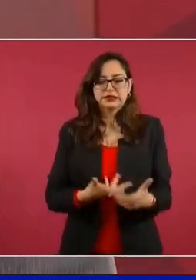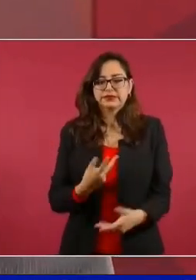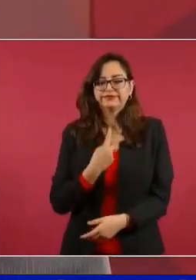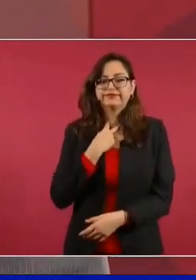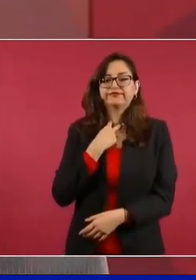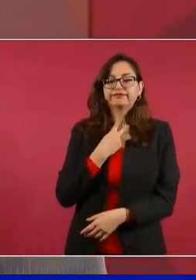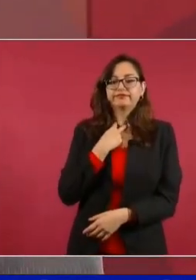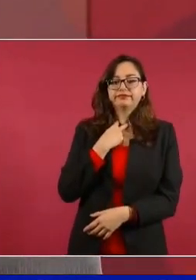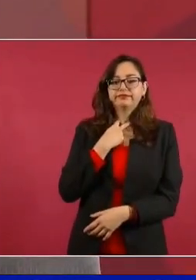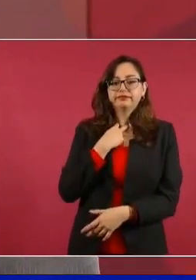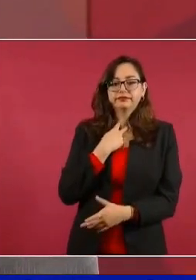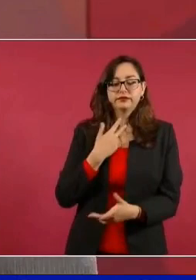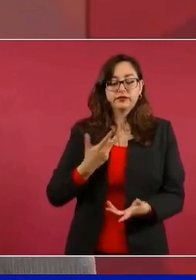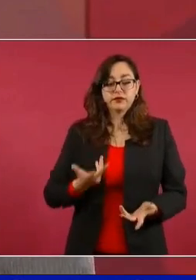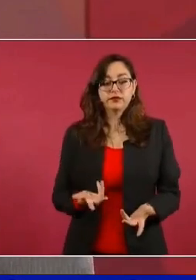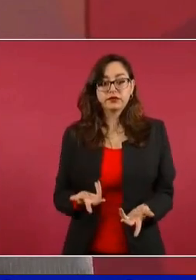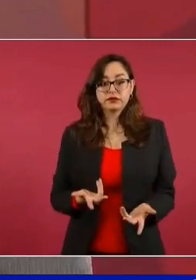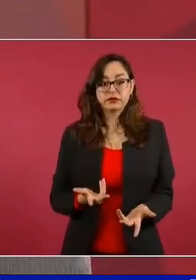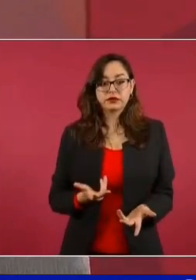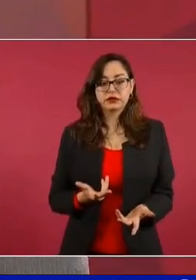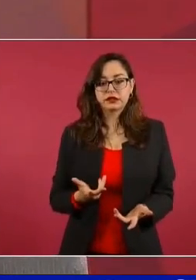la investigación,